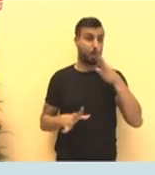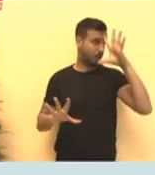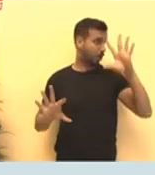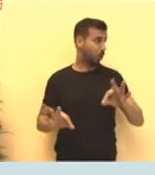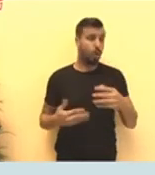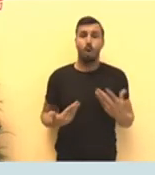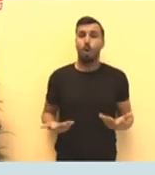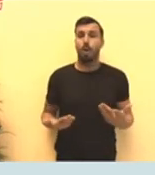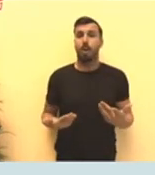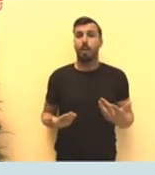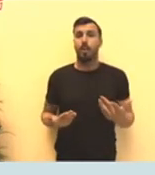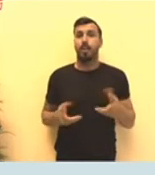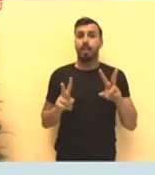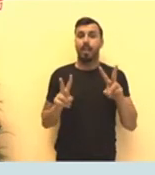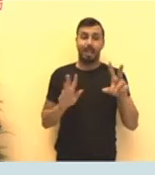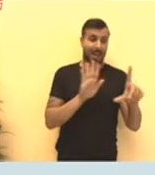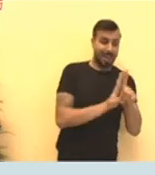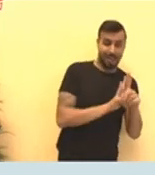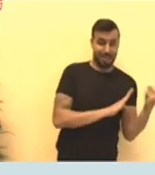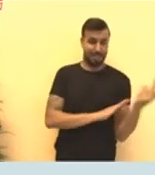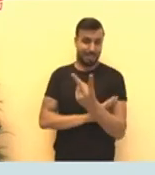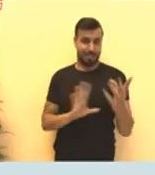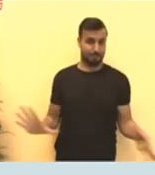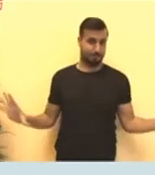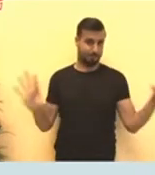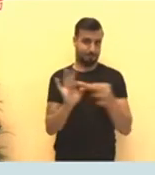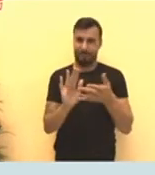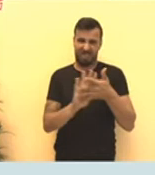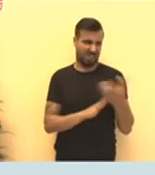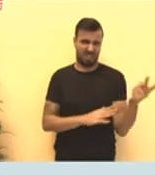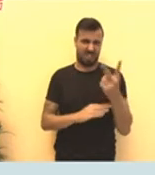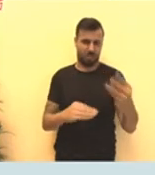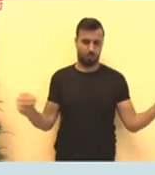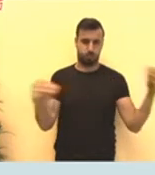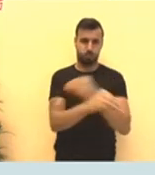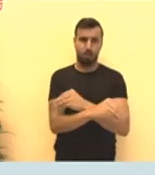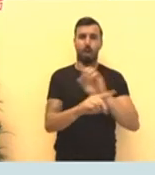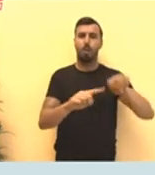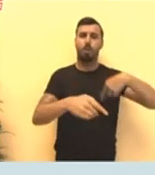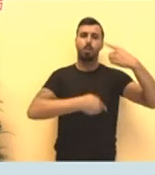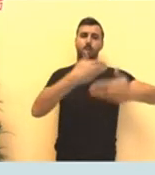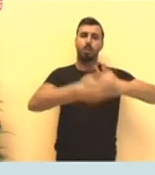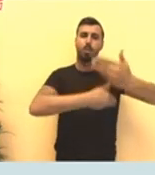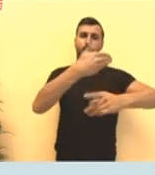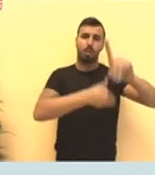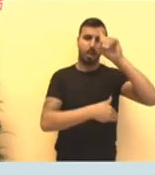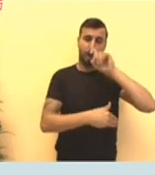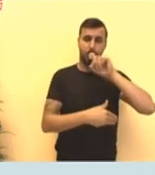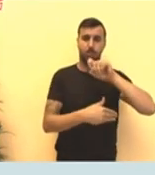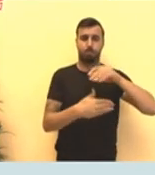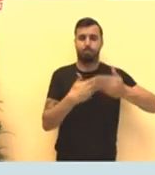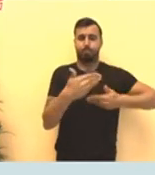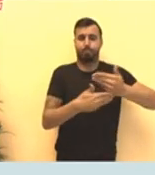hablar del sistema de promoción de la autonomía personal. Primera incongruencia. Pasan años entre el dictamen de dependencia y la obtención de los